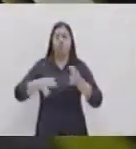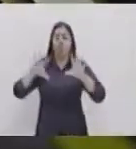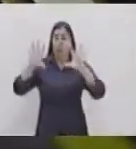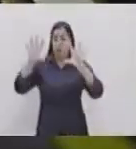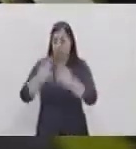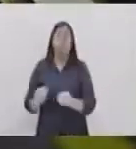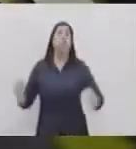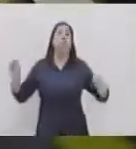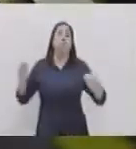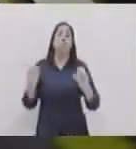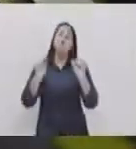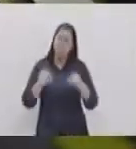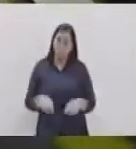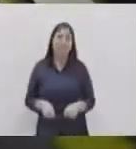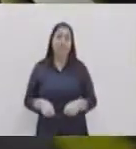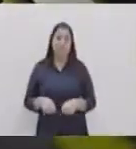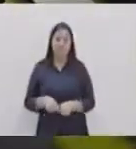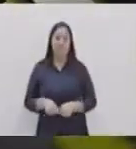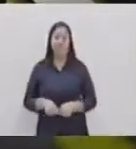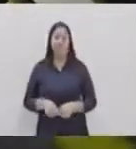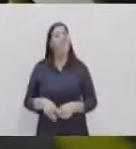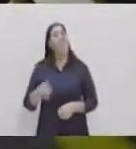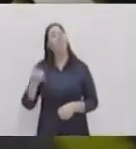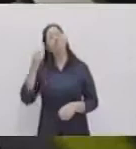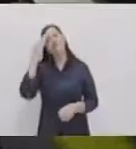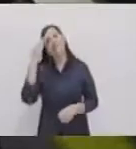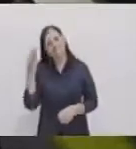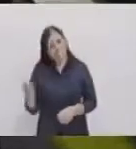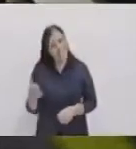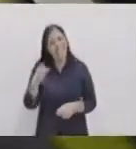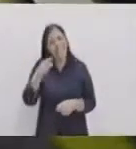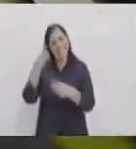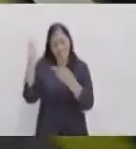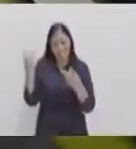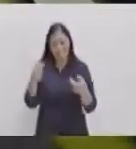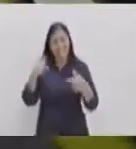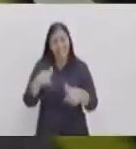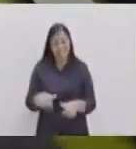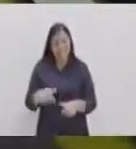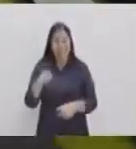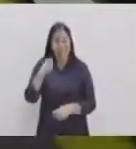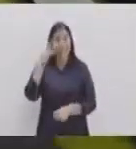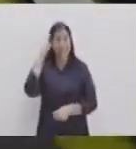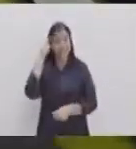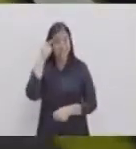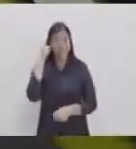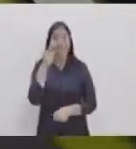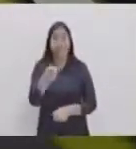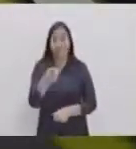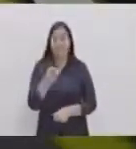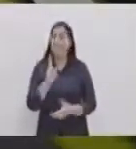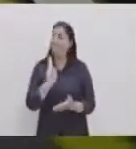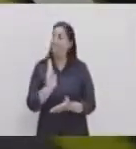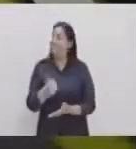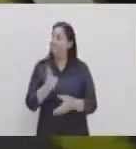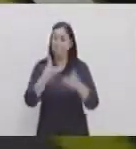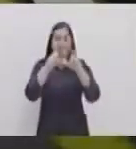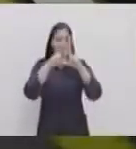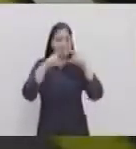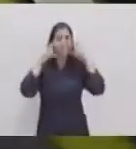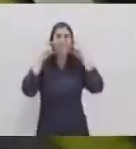apagar un pequeño incendio. Muchas gracias Evelyn nuevamente por haber estado con nosotros el día de hoy. Recuerden a todos